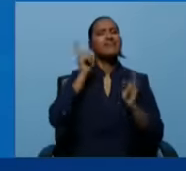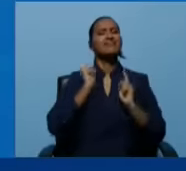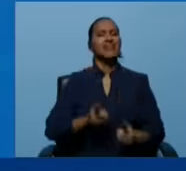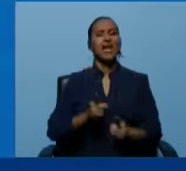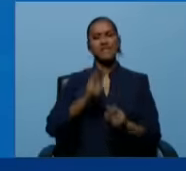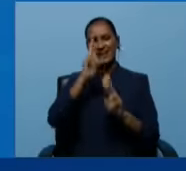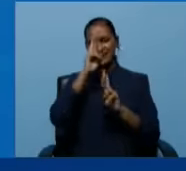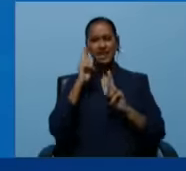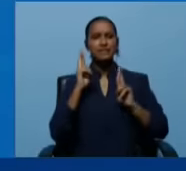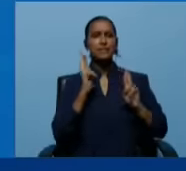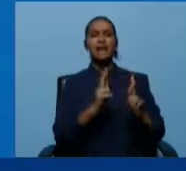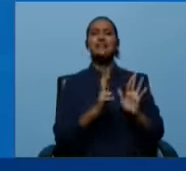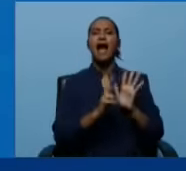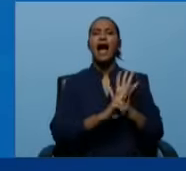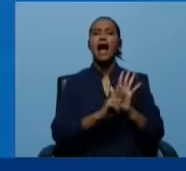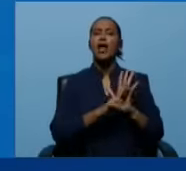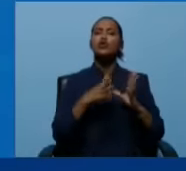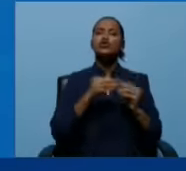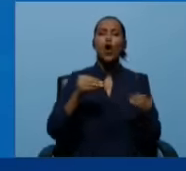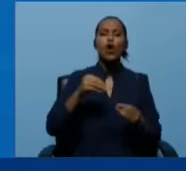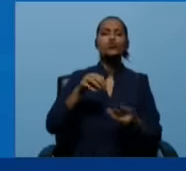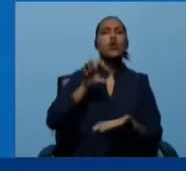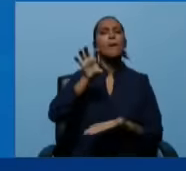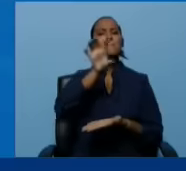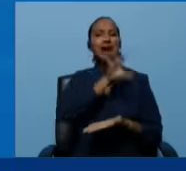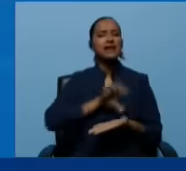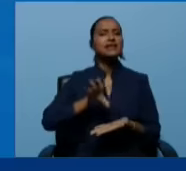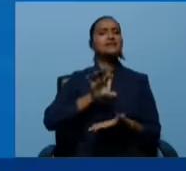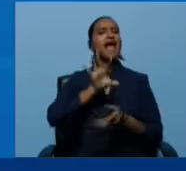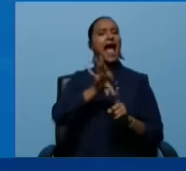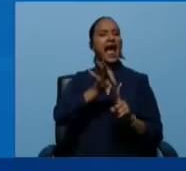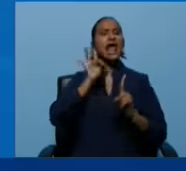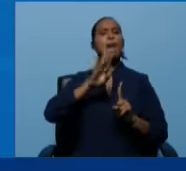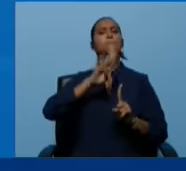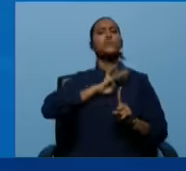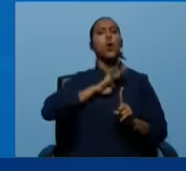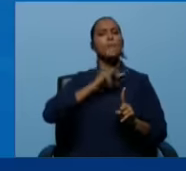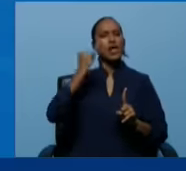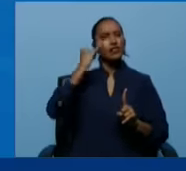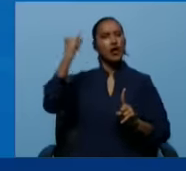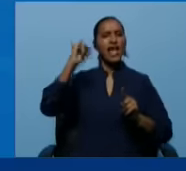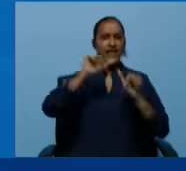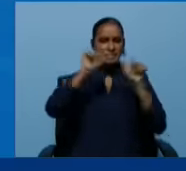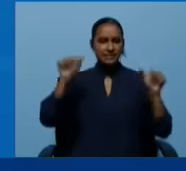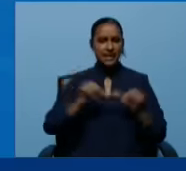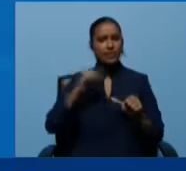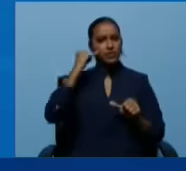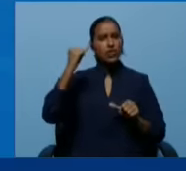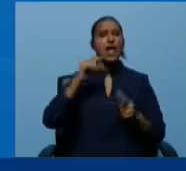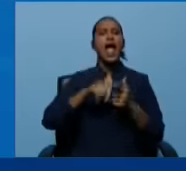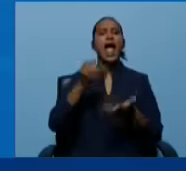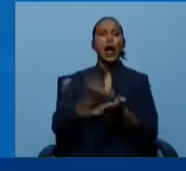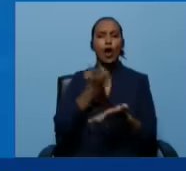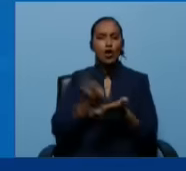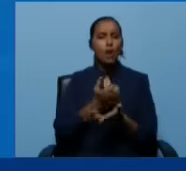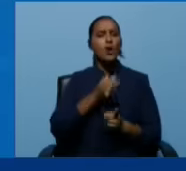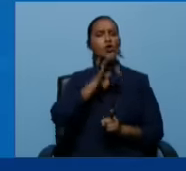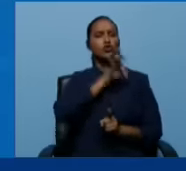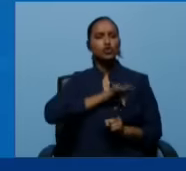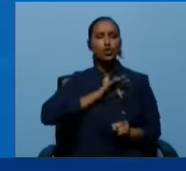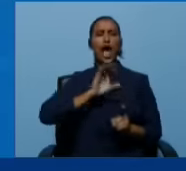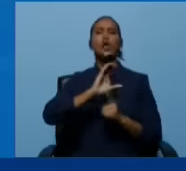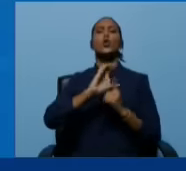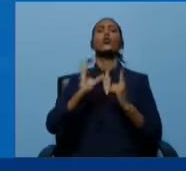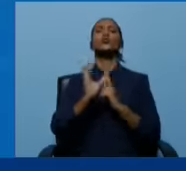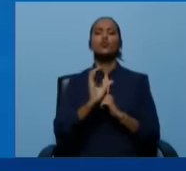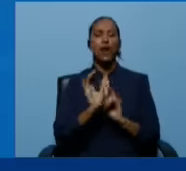todo Estado a elegir su sistema político, económico, social y cultural como condición